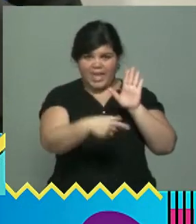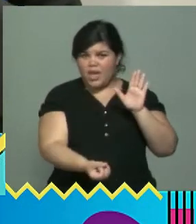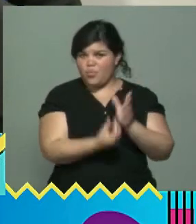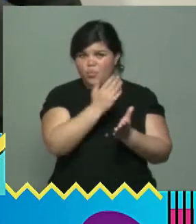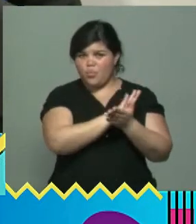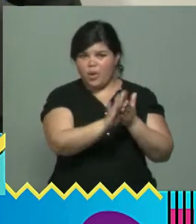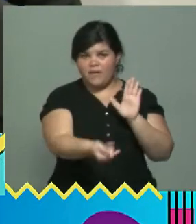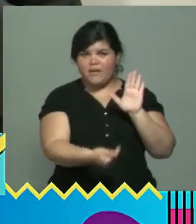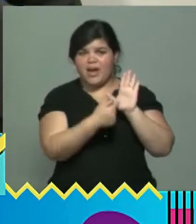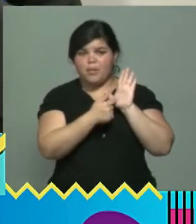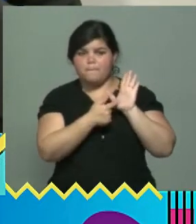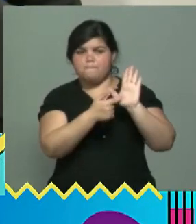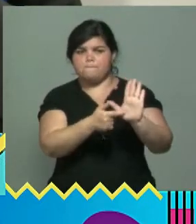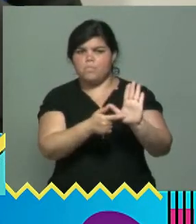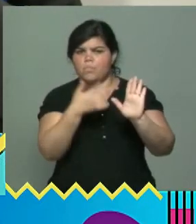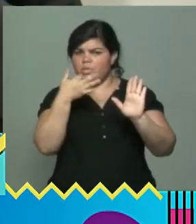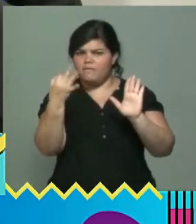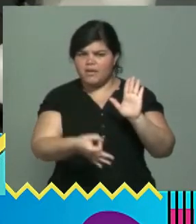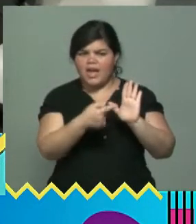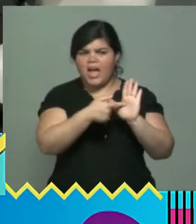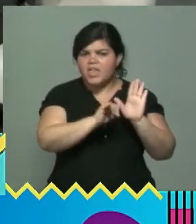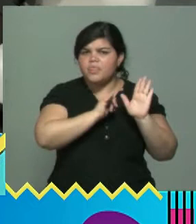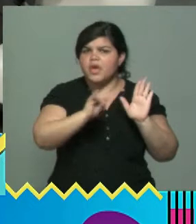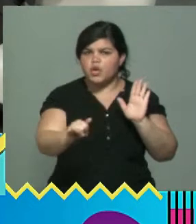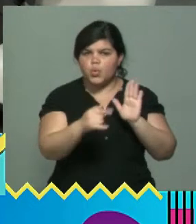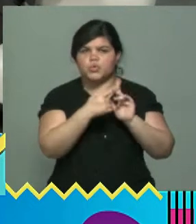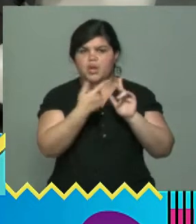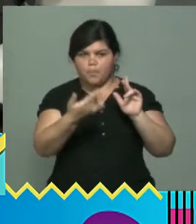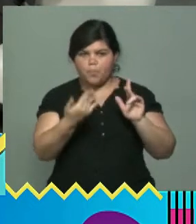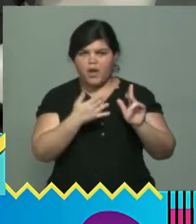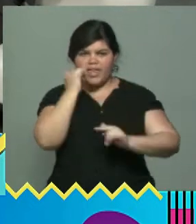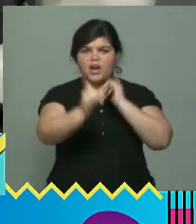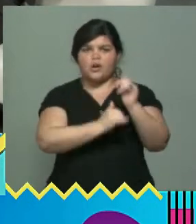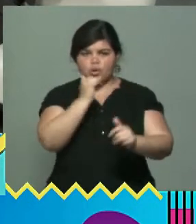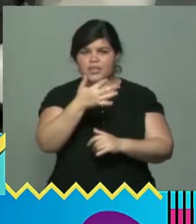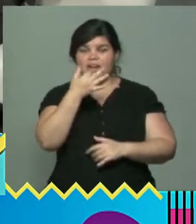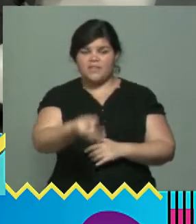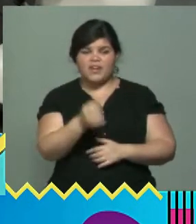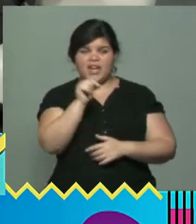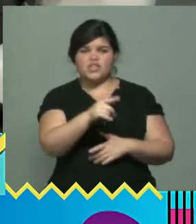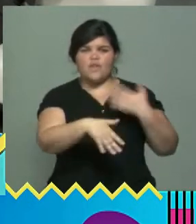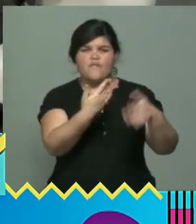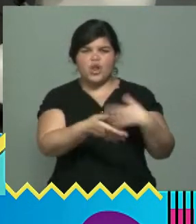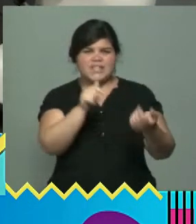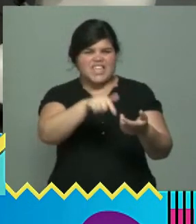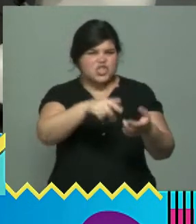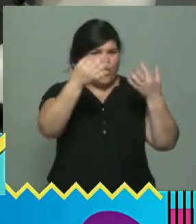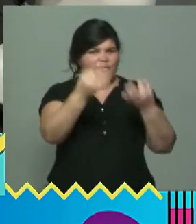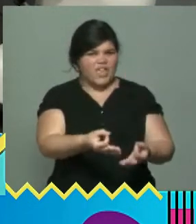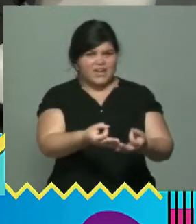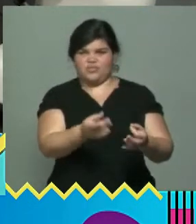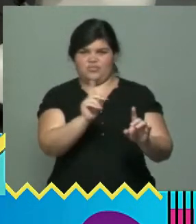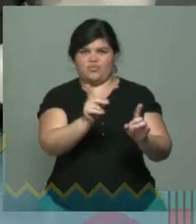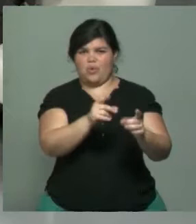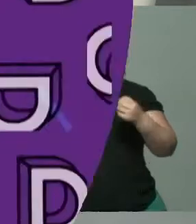mucho más y que la gente se anime a lo mejor a denunciar o a manifestar y a ver esto como algo que no está bien, que no es